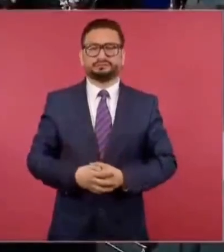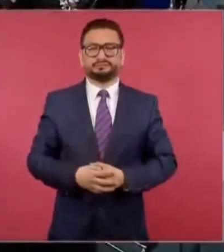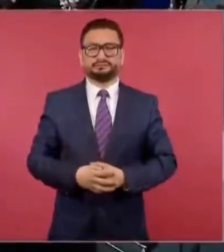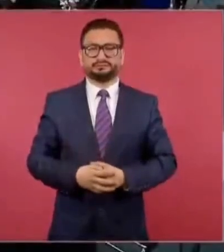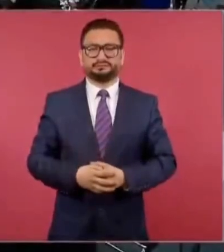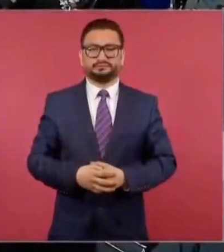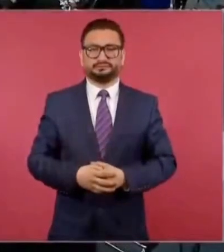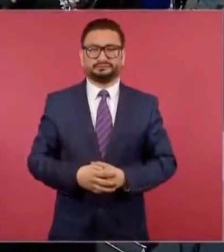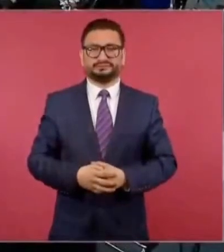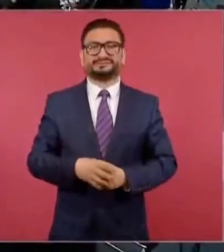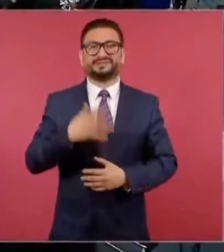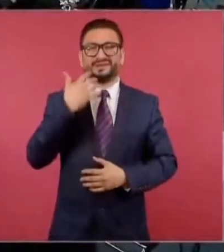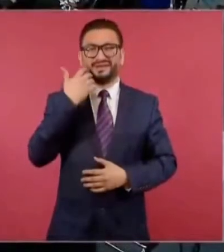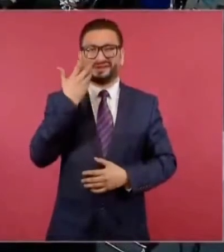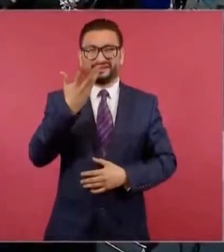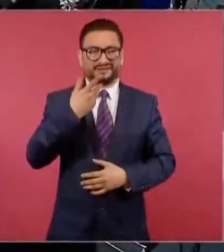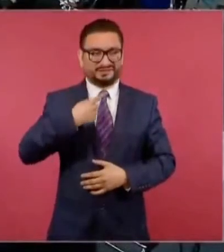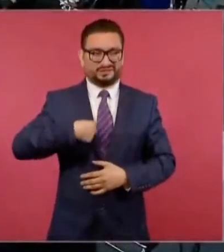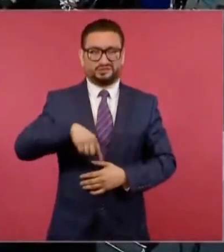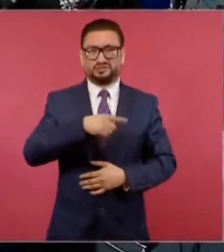que nos vaya mal.